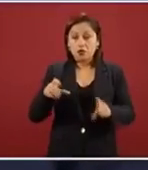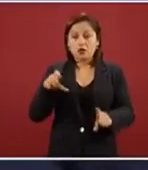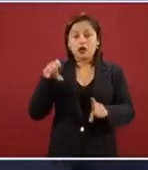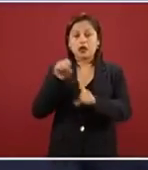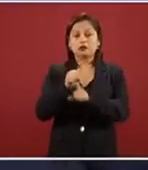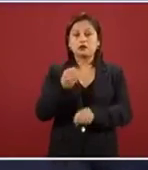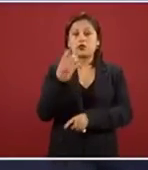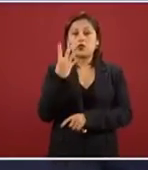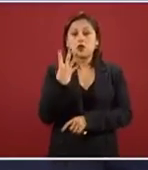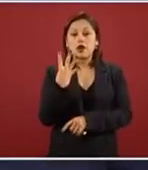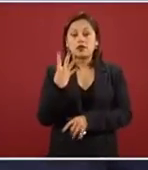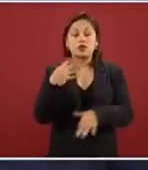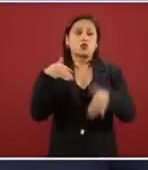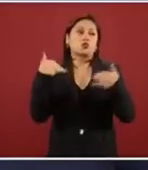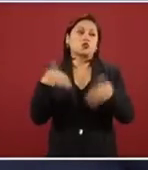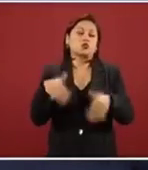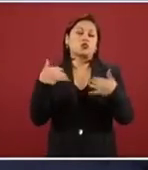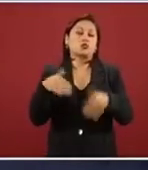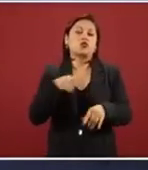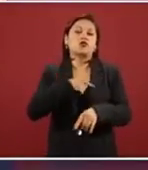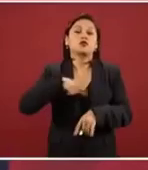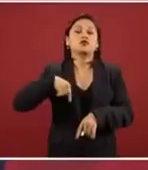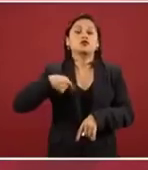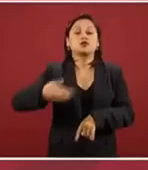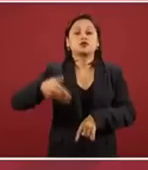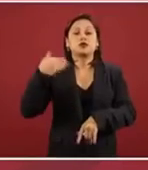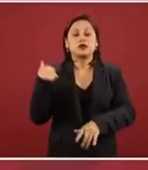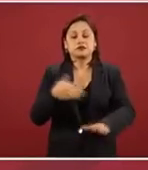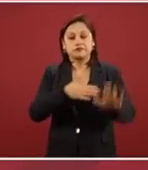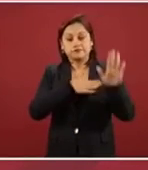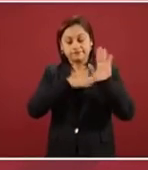estaríamos cumpliendo con nuestro propósito, con nuestra meta.